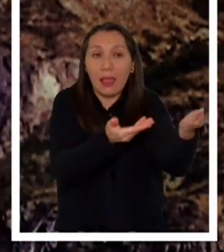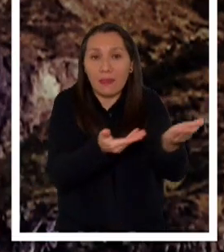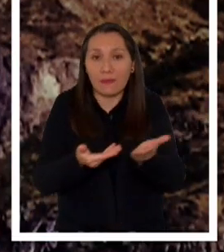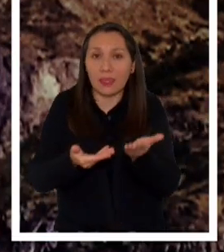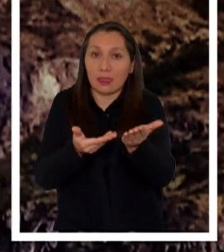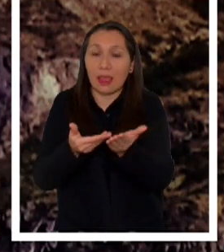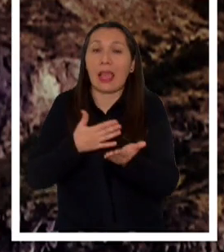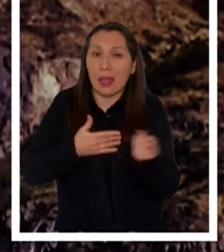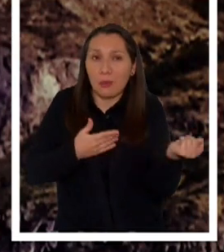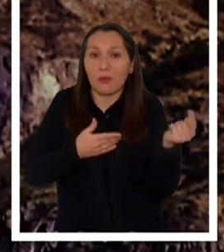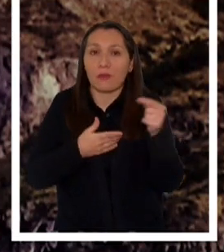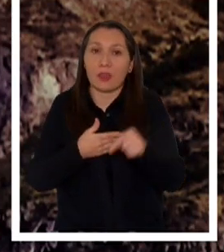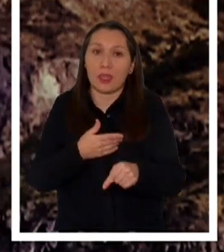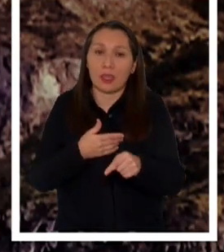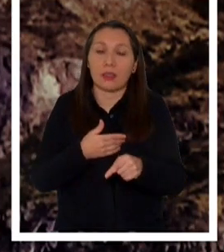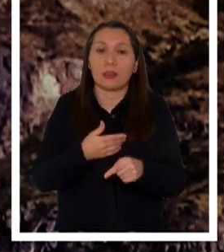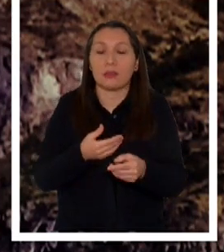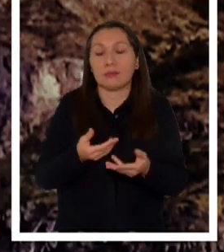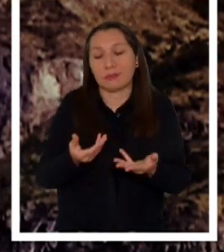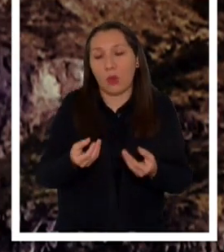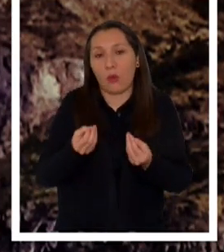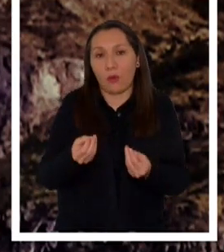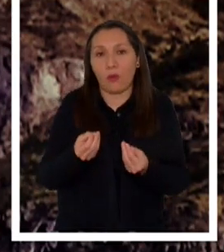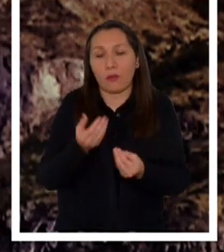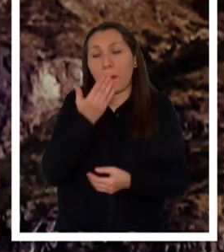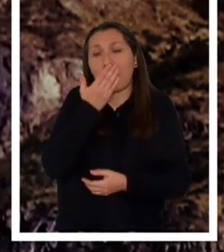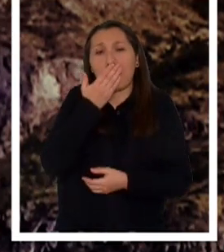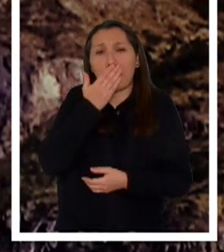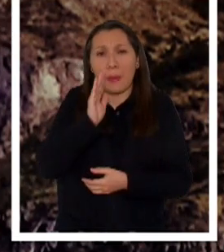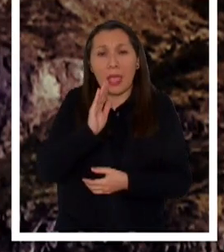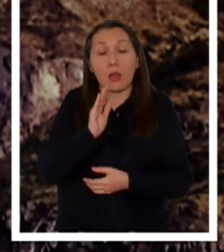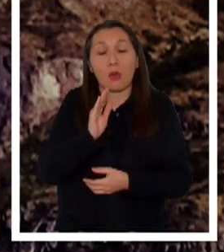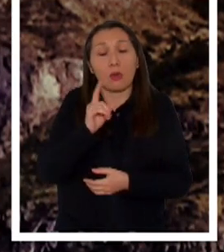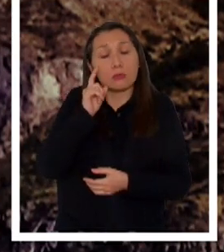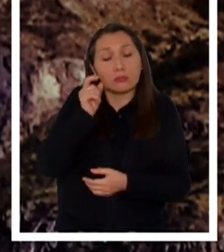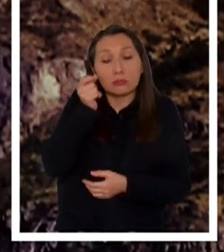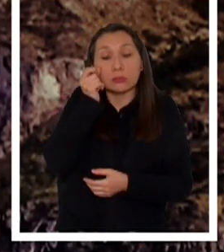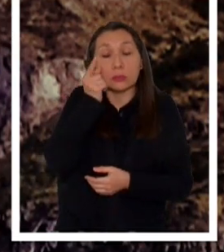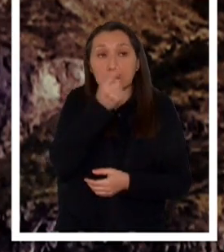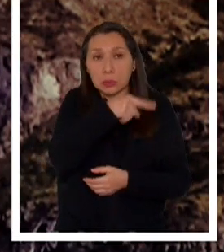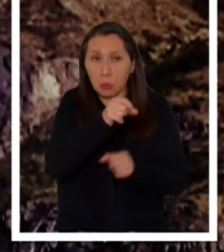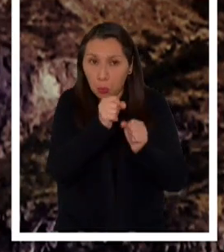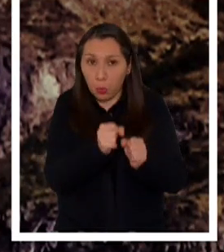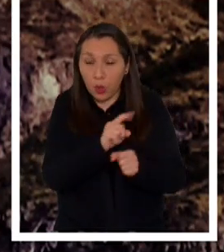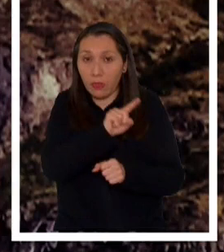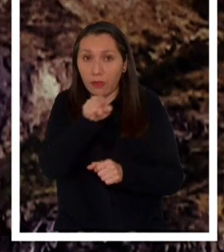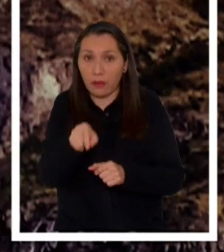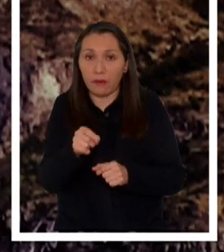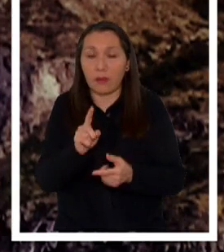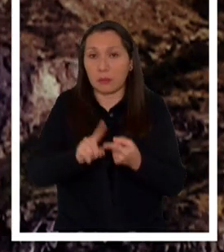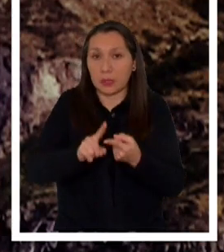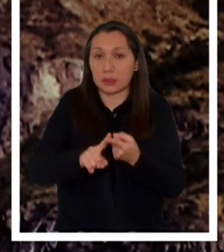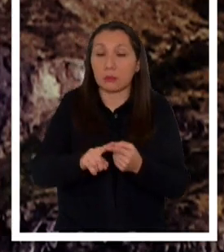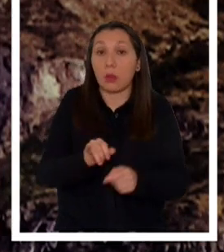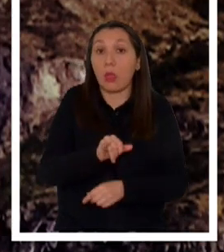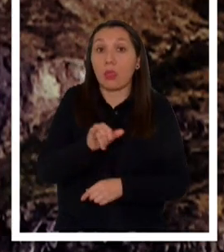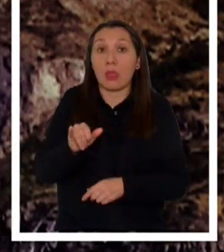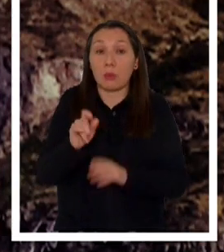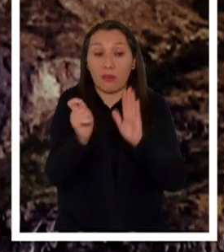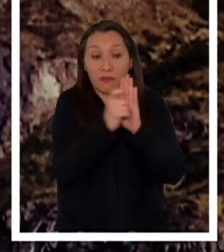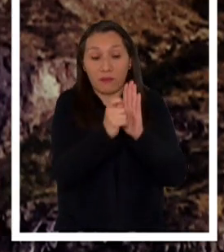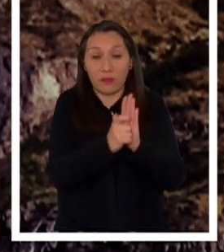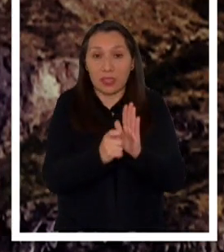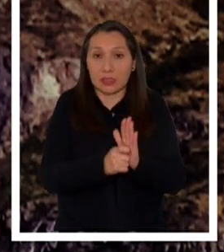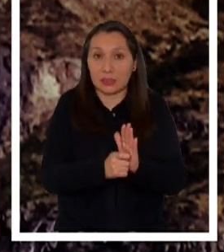invitación y que sea evidentemente la mejor consideración a que ellos puedan estar presentes si después su